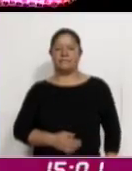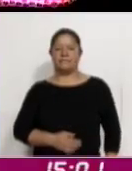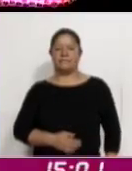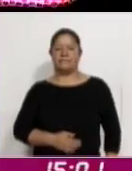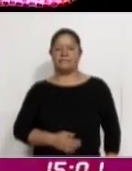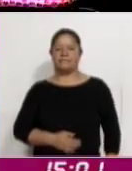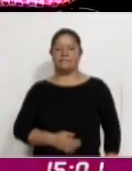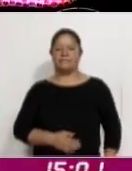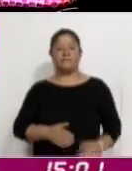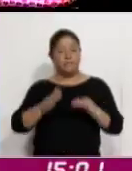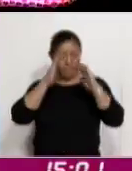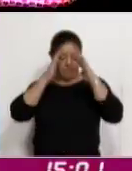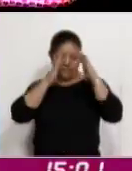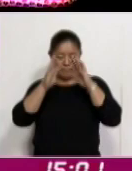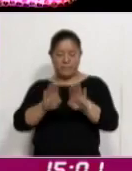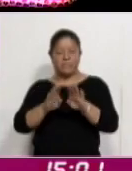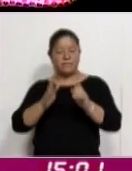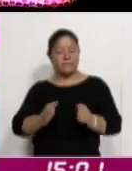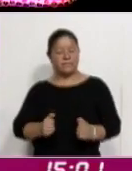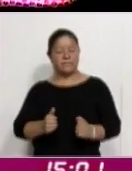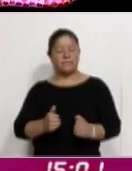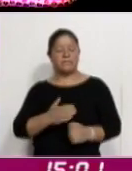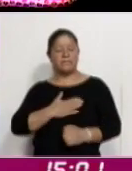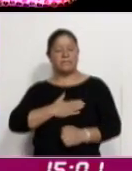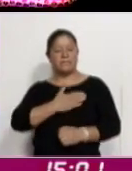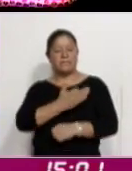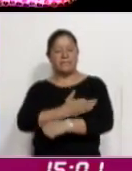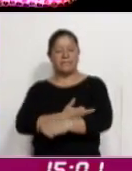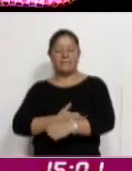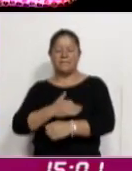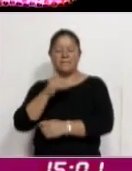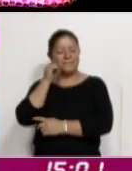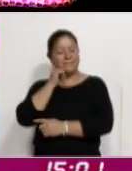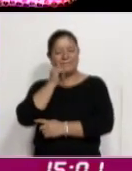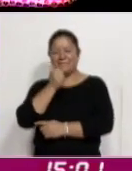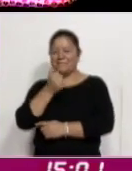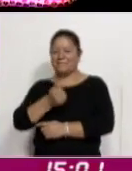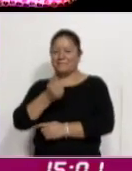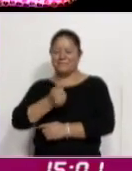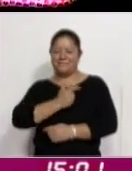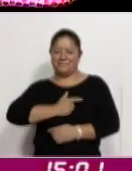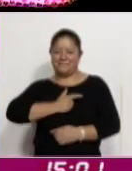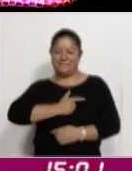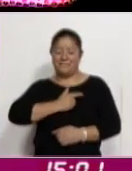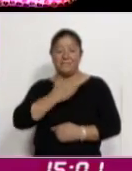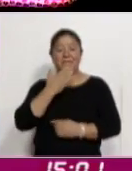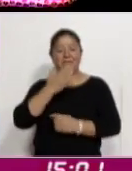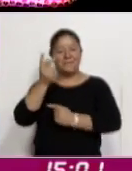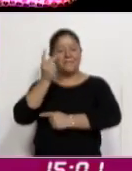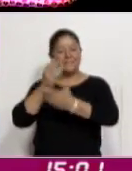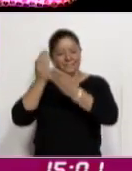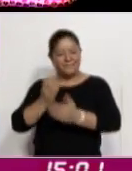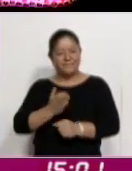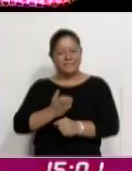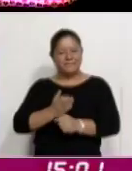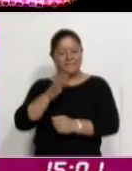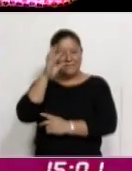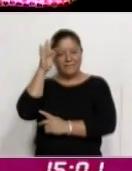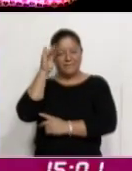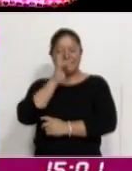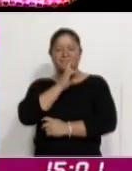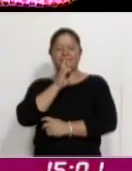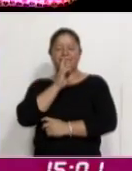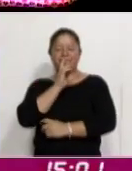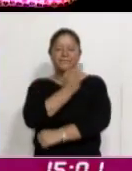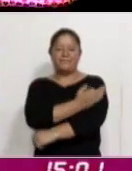¿Qué tal? ¿Cómo le va? Muy buenas tardes. Como siempre, es un gusto enorme saludarlo y le damos la más cordial bienvenida a Corasit Noticias en